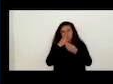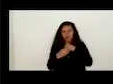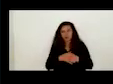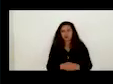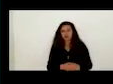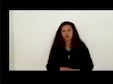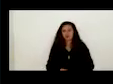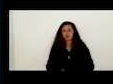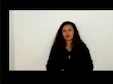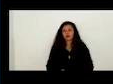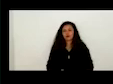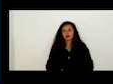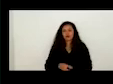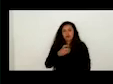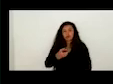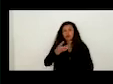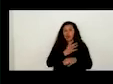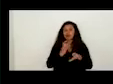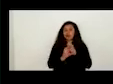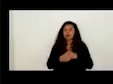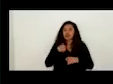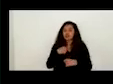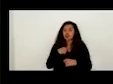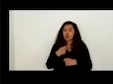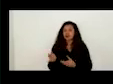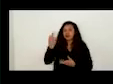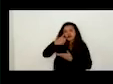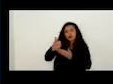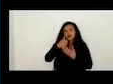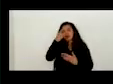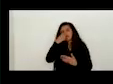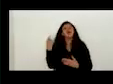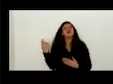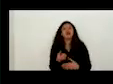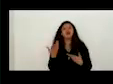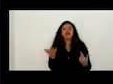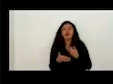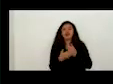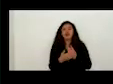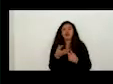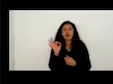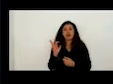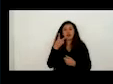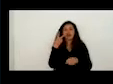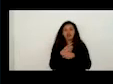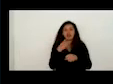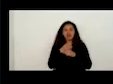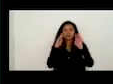cosas que me van a aportar, porque como vamos a ver más adelante y tal vez en la segunda sesión del